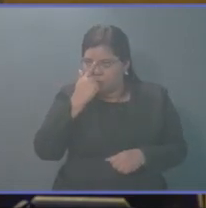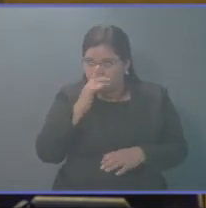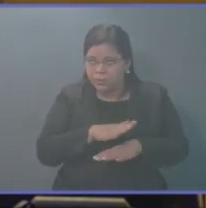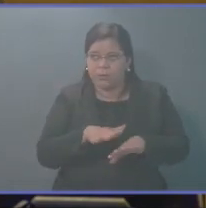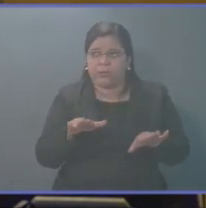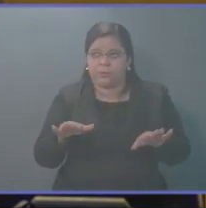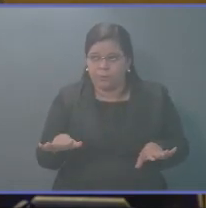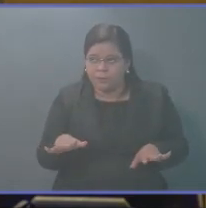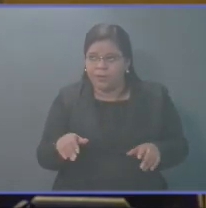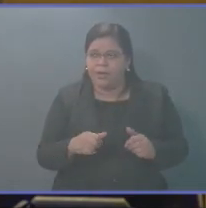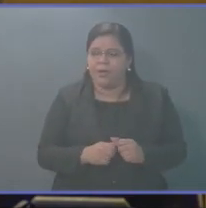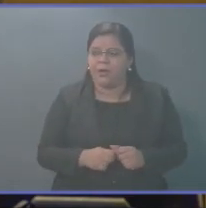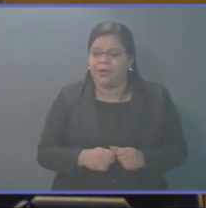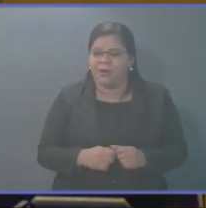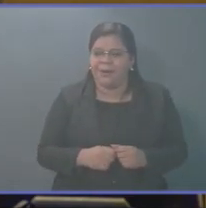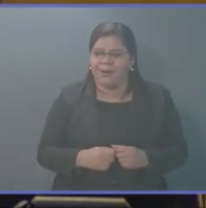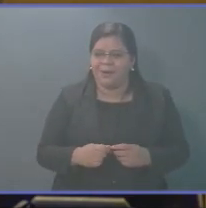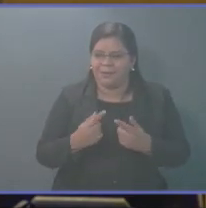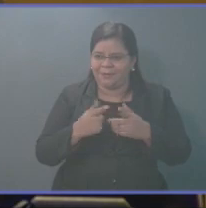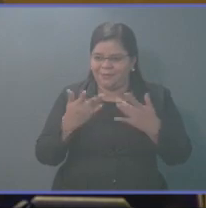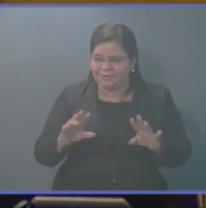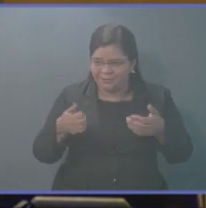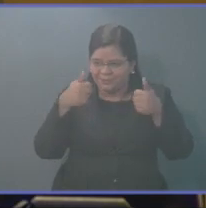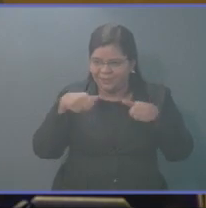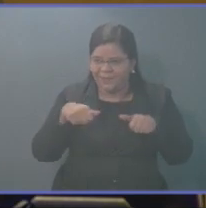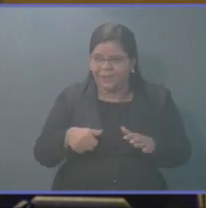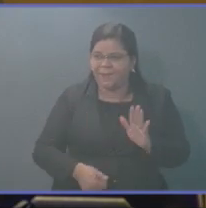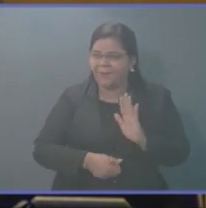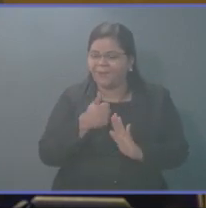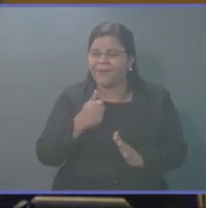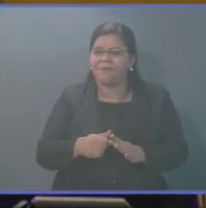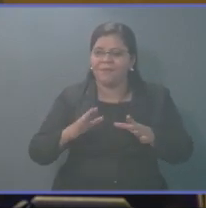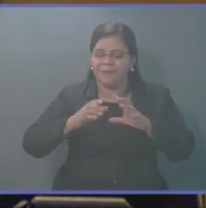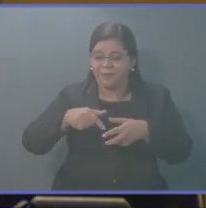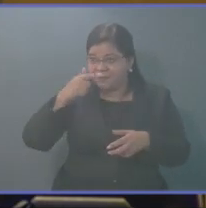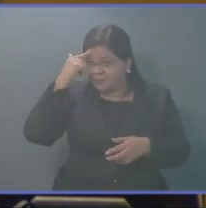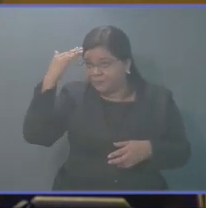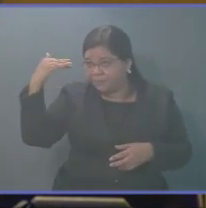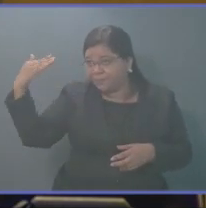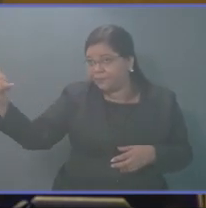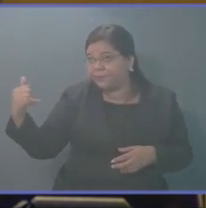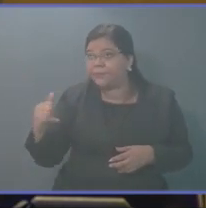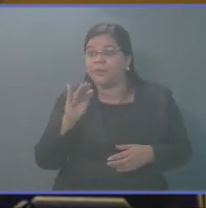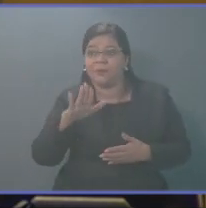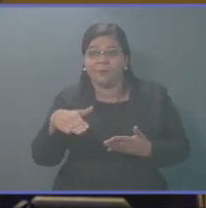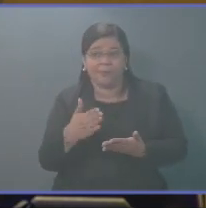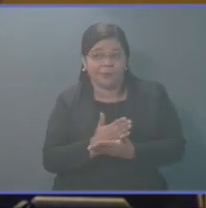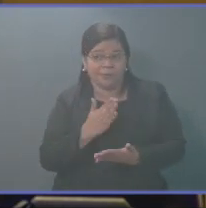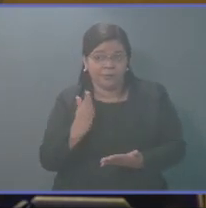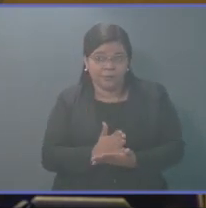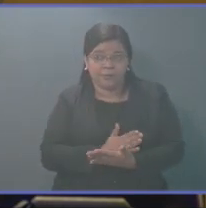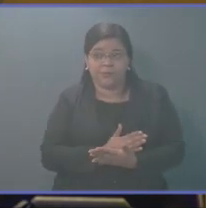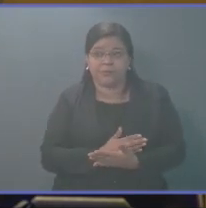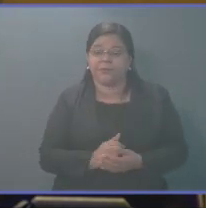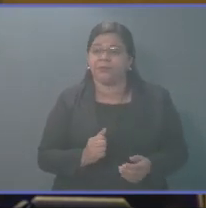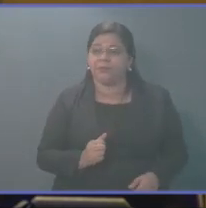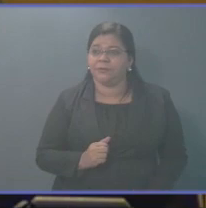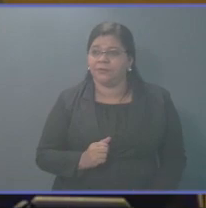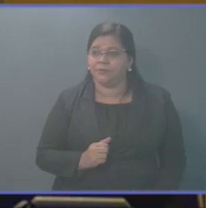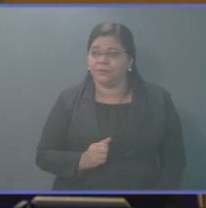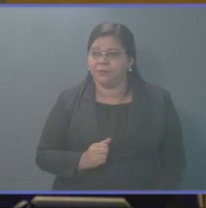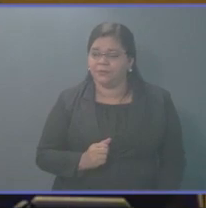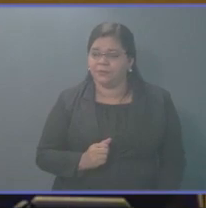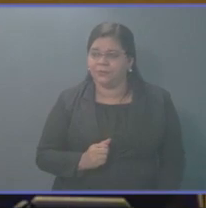Concluida la interpelación, el expediente pasará a la Comisión Política para su estudio y dictamen correspondiente.